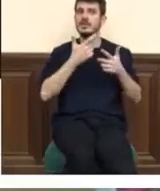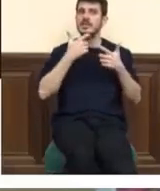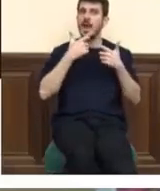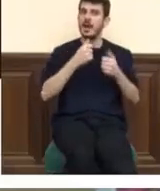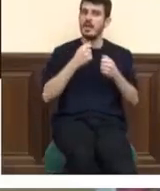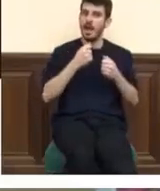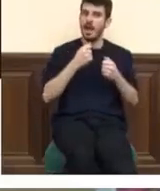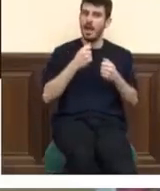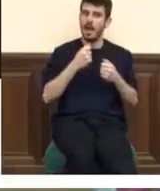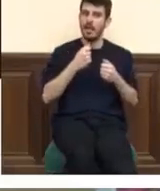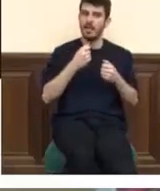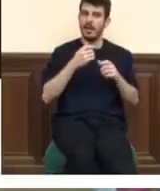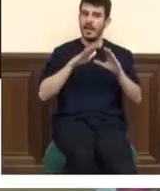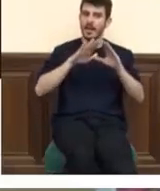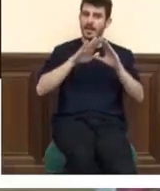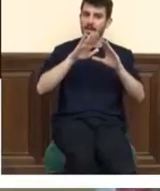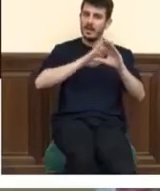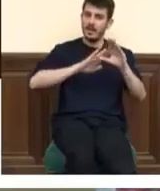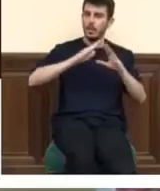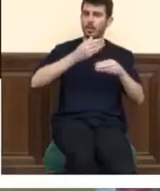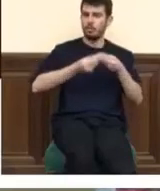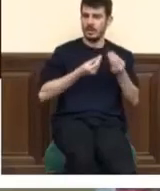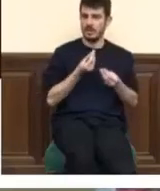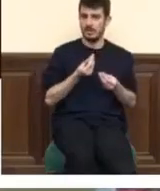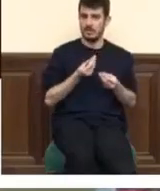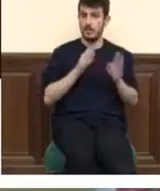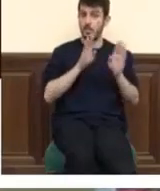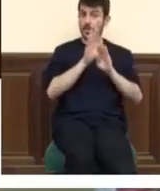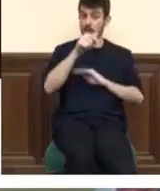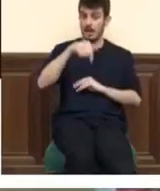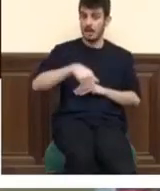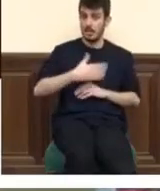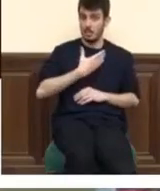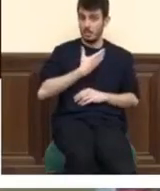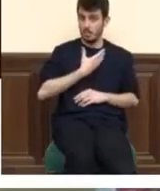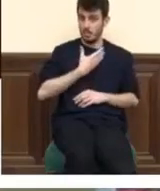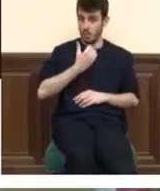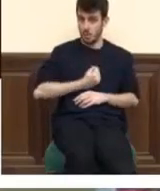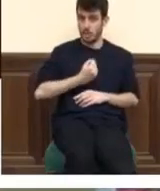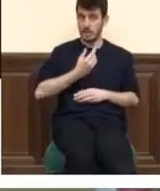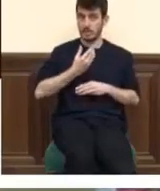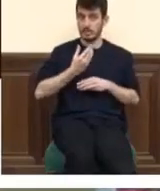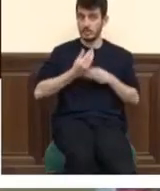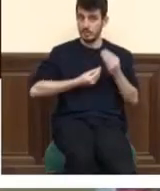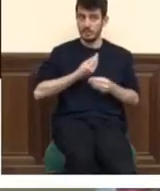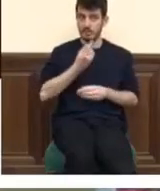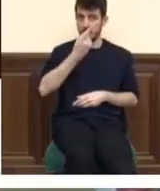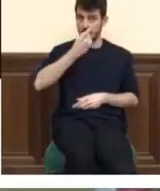sanidad de la región, a vecinos y vecinas de aquí de Móstoles,